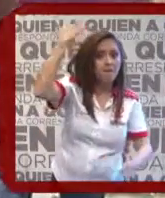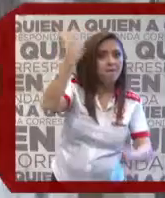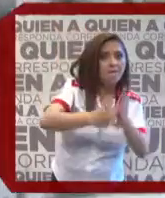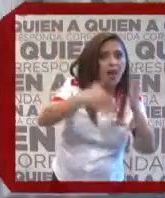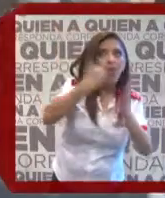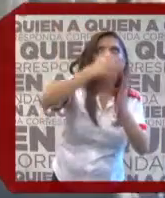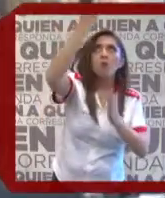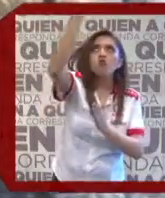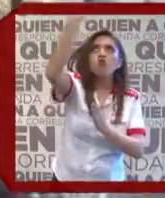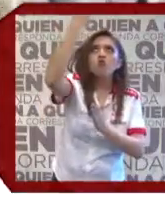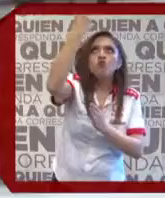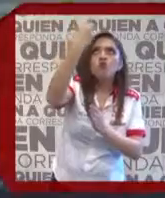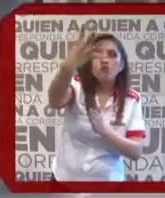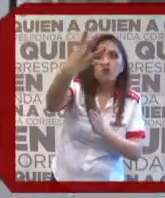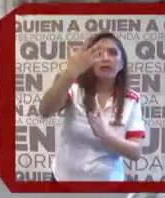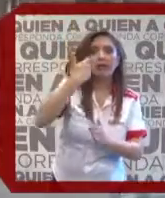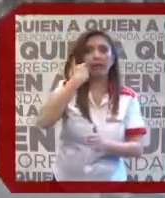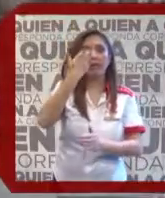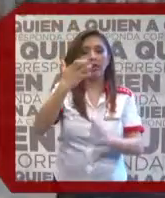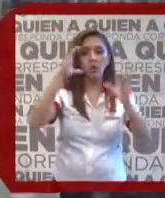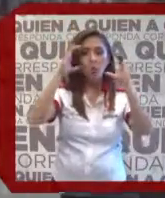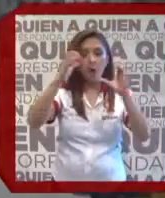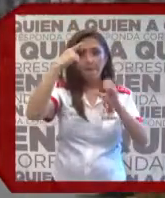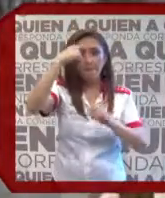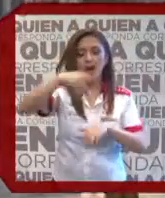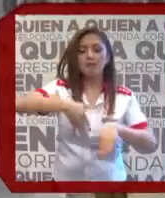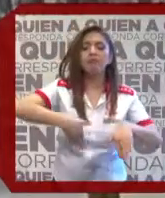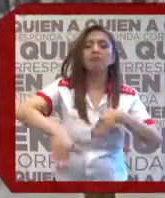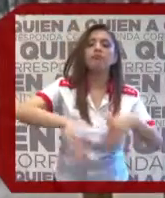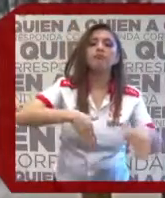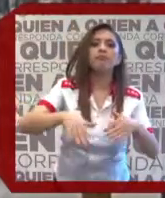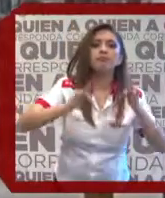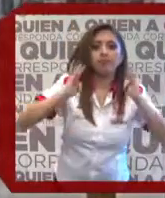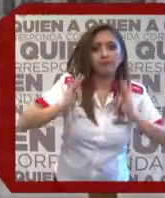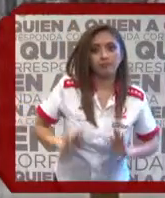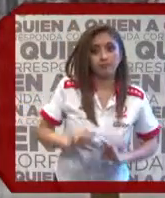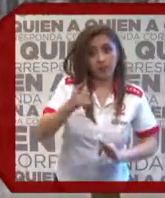vecinos, que solo quieren la seguridad que les daría un semáforo